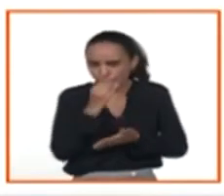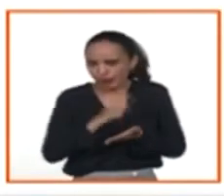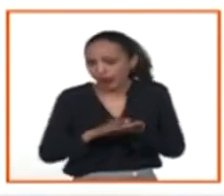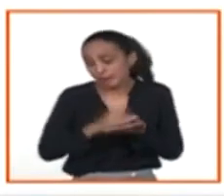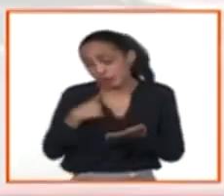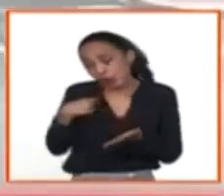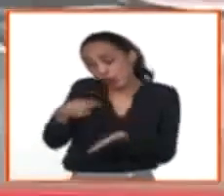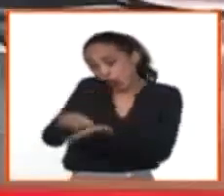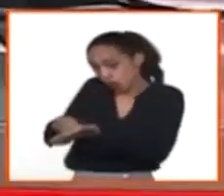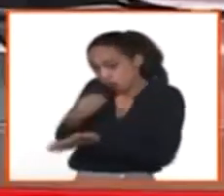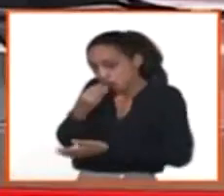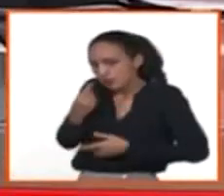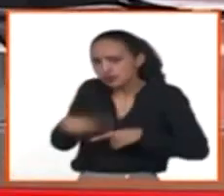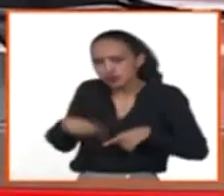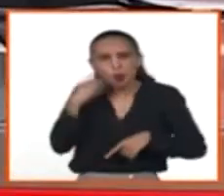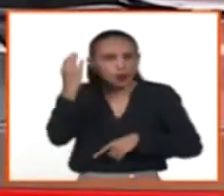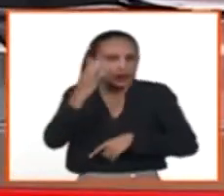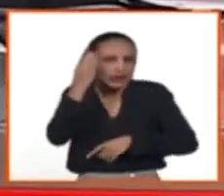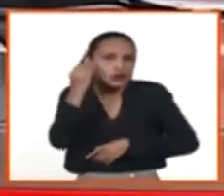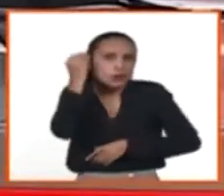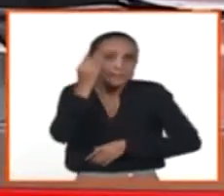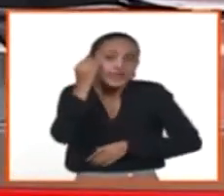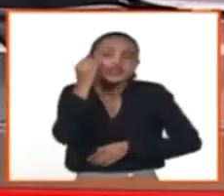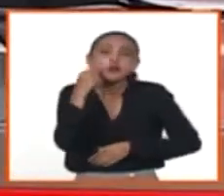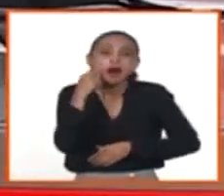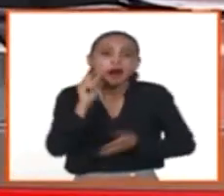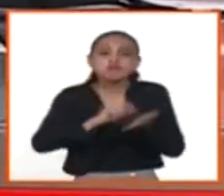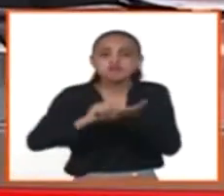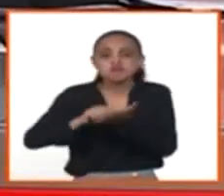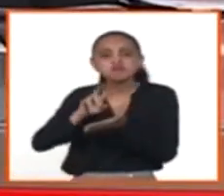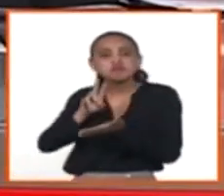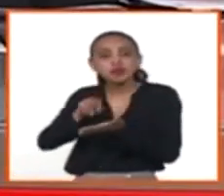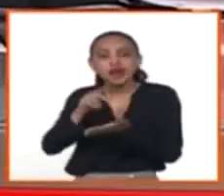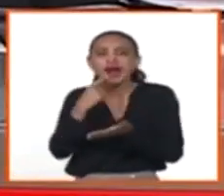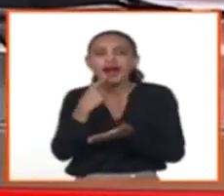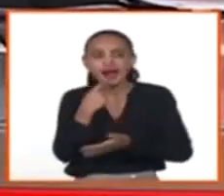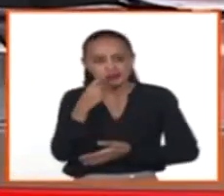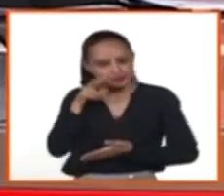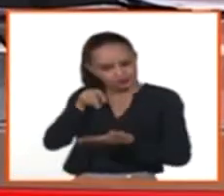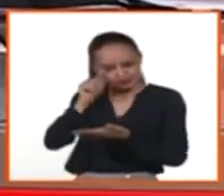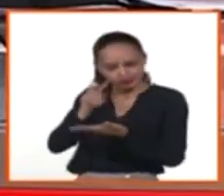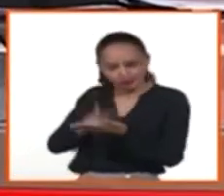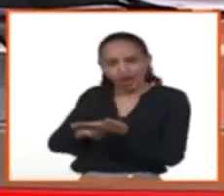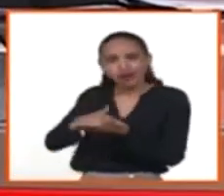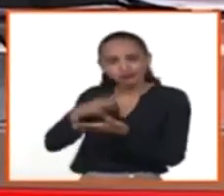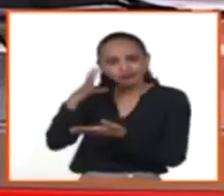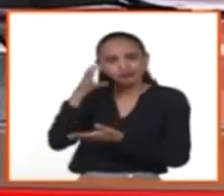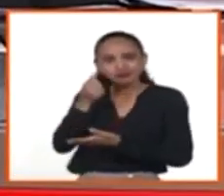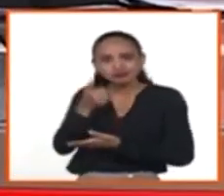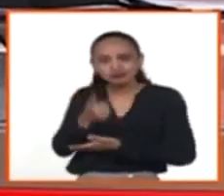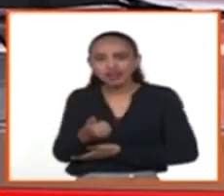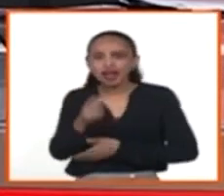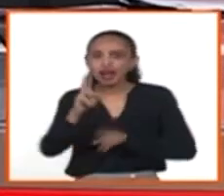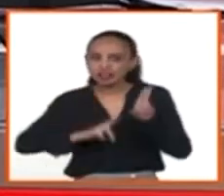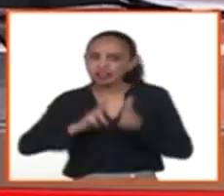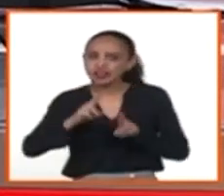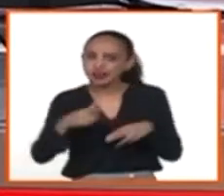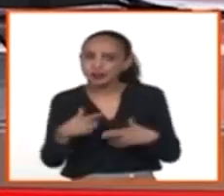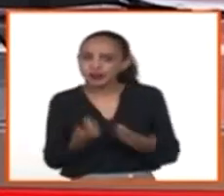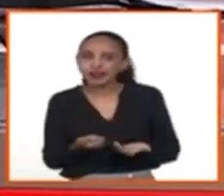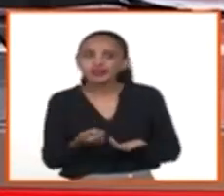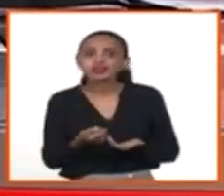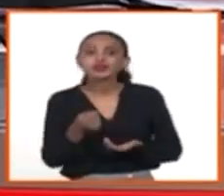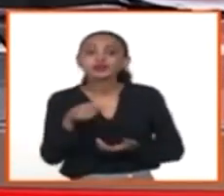misma medida en que participe, opine de criterios, se sentirá más dueño de la ley y también habrá aportado a esa ley.